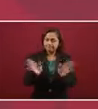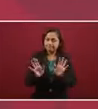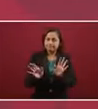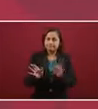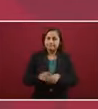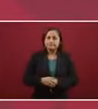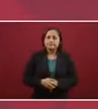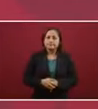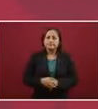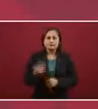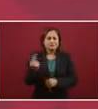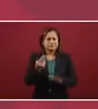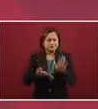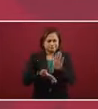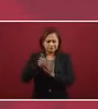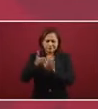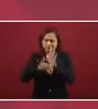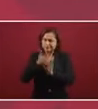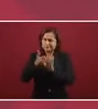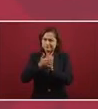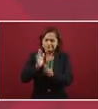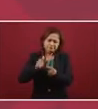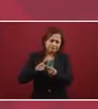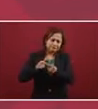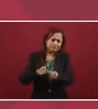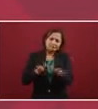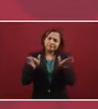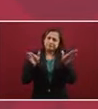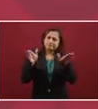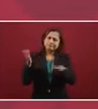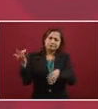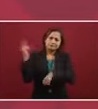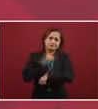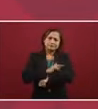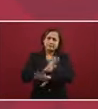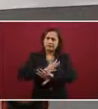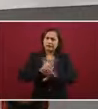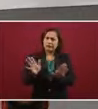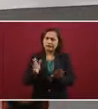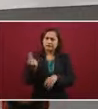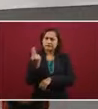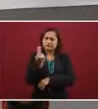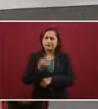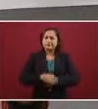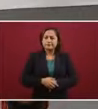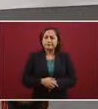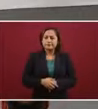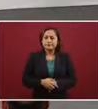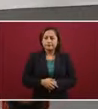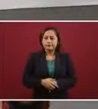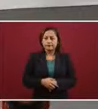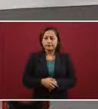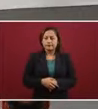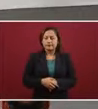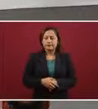Necesitamos construir ese aeropuerto. Y hay, como lo